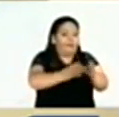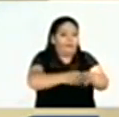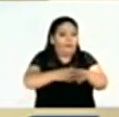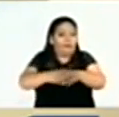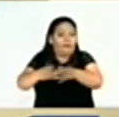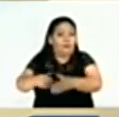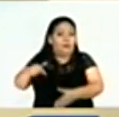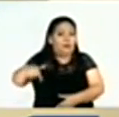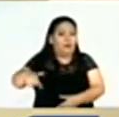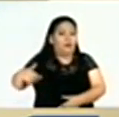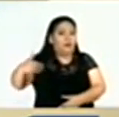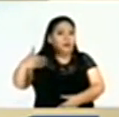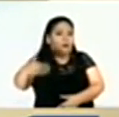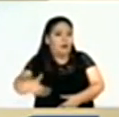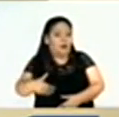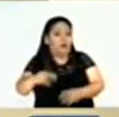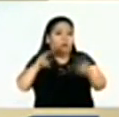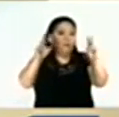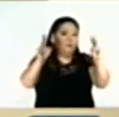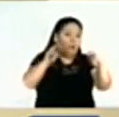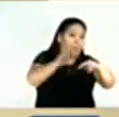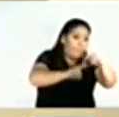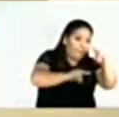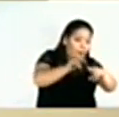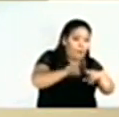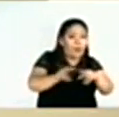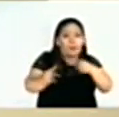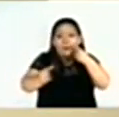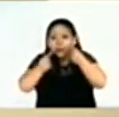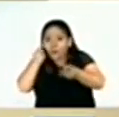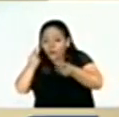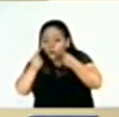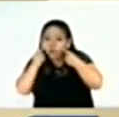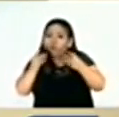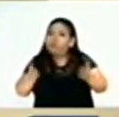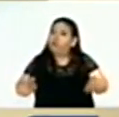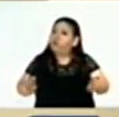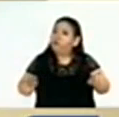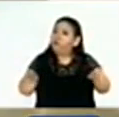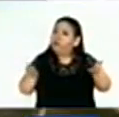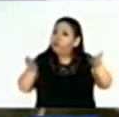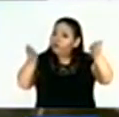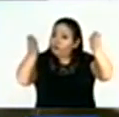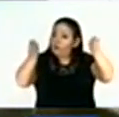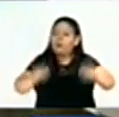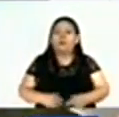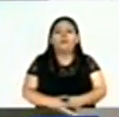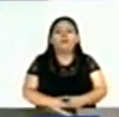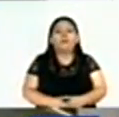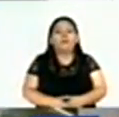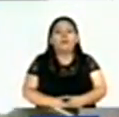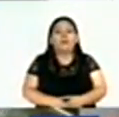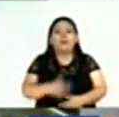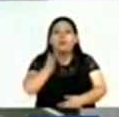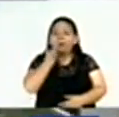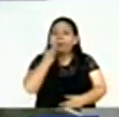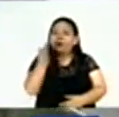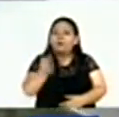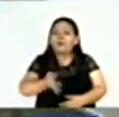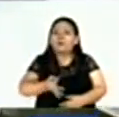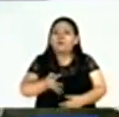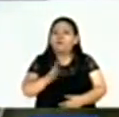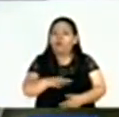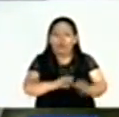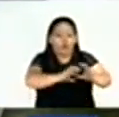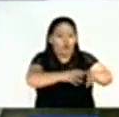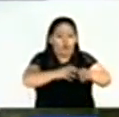durante este año. El sector construcción y turismo son los que más han destacado. En realidad, el crecimiento por